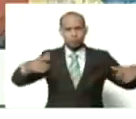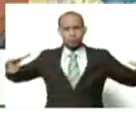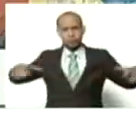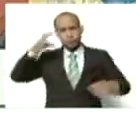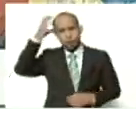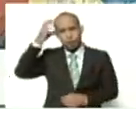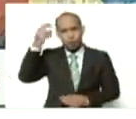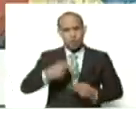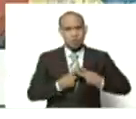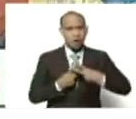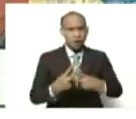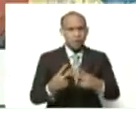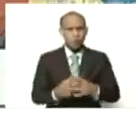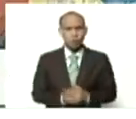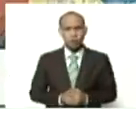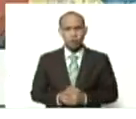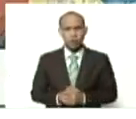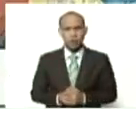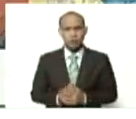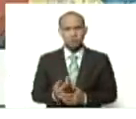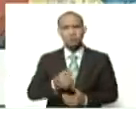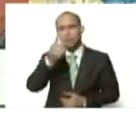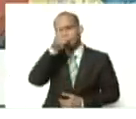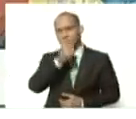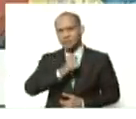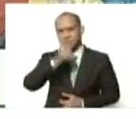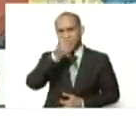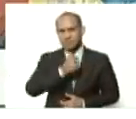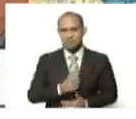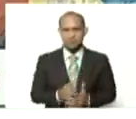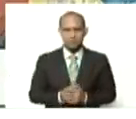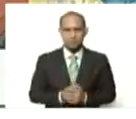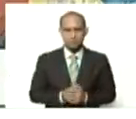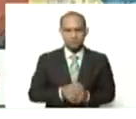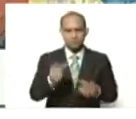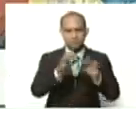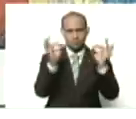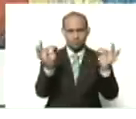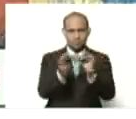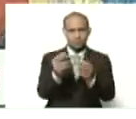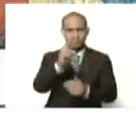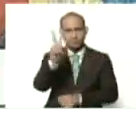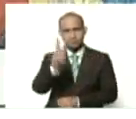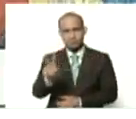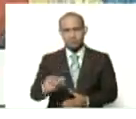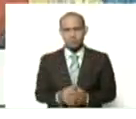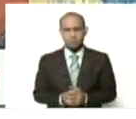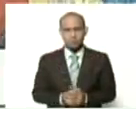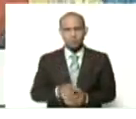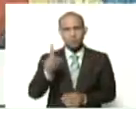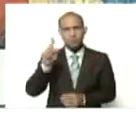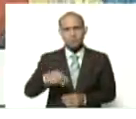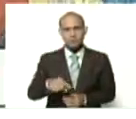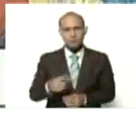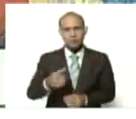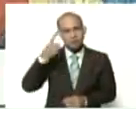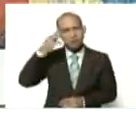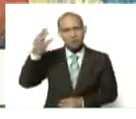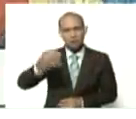en voluntad, en paciencia, la familia venezolana. Y además en